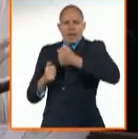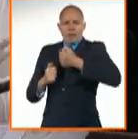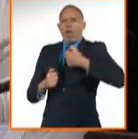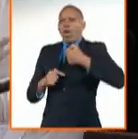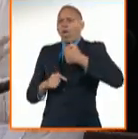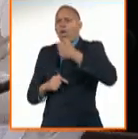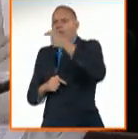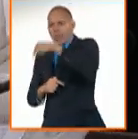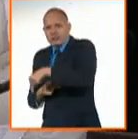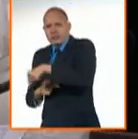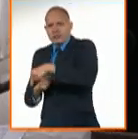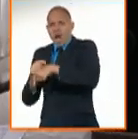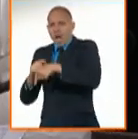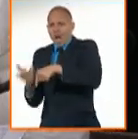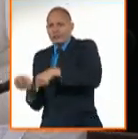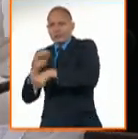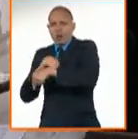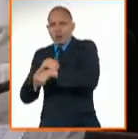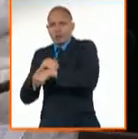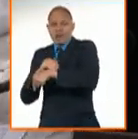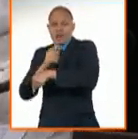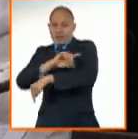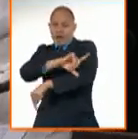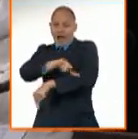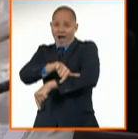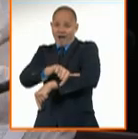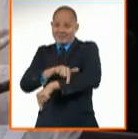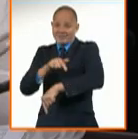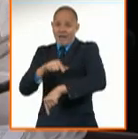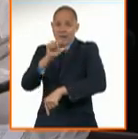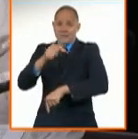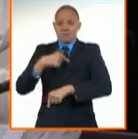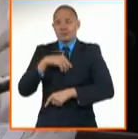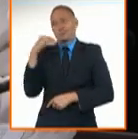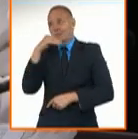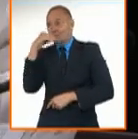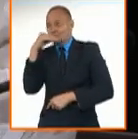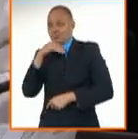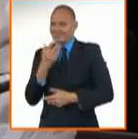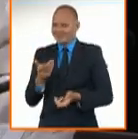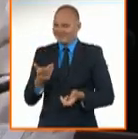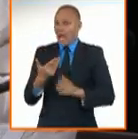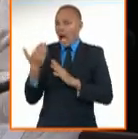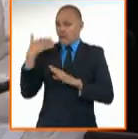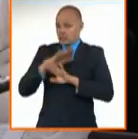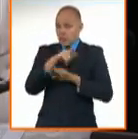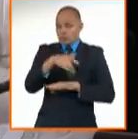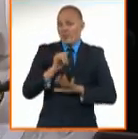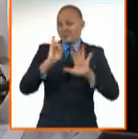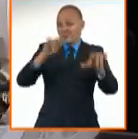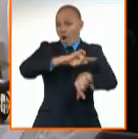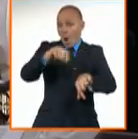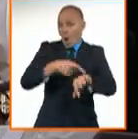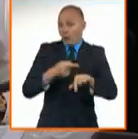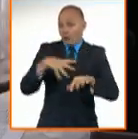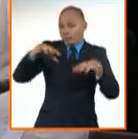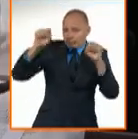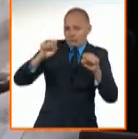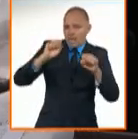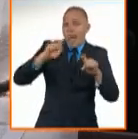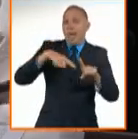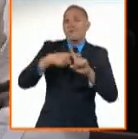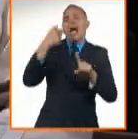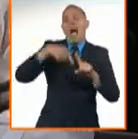tiempo que van está corriendo y entonces ya usted tuvo 64 señoras apagón y encima de eso demora tres cuatro o cinco horas más